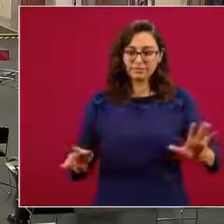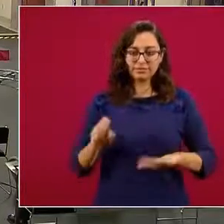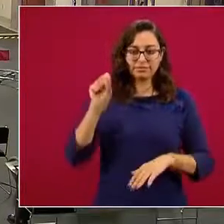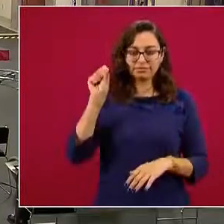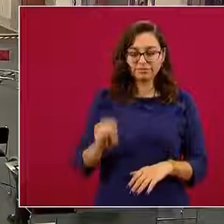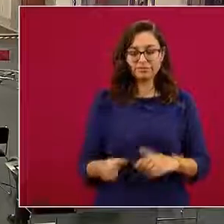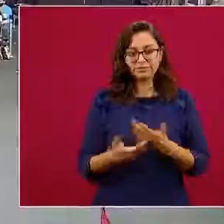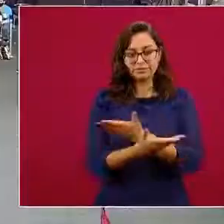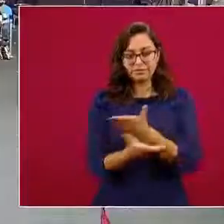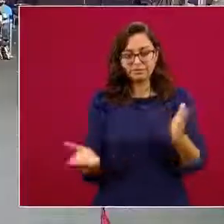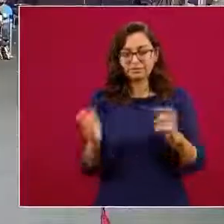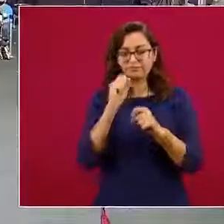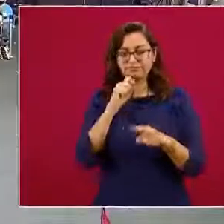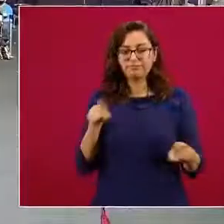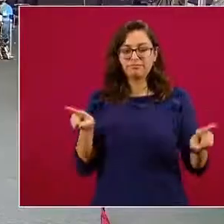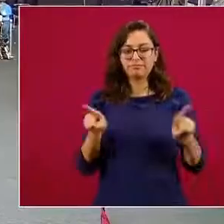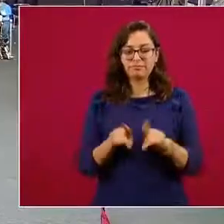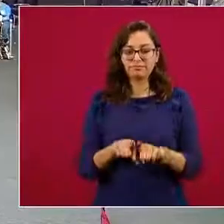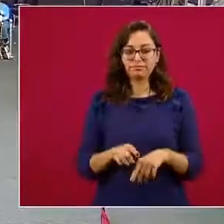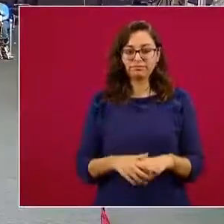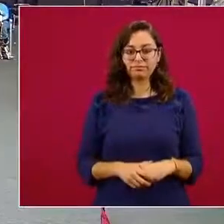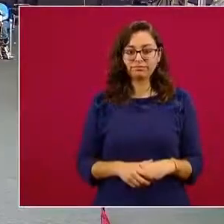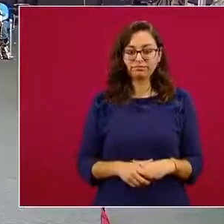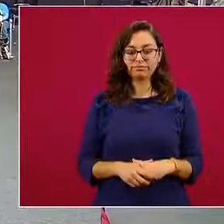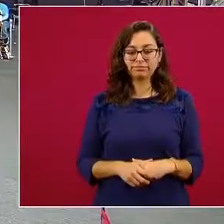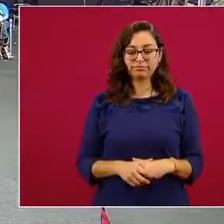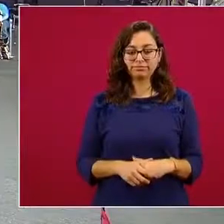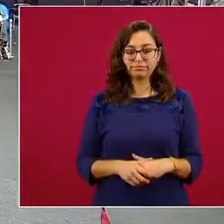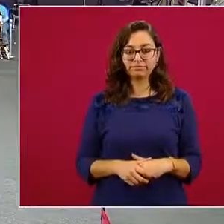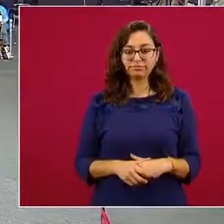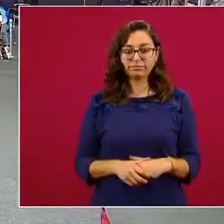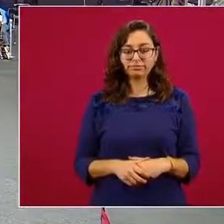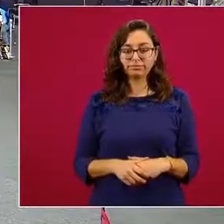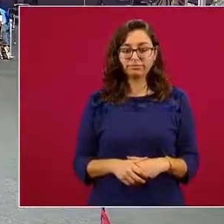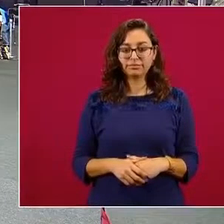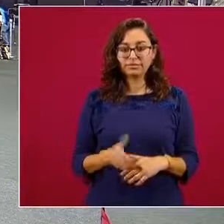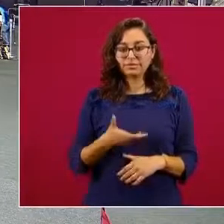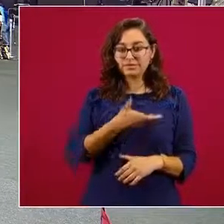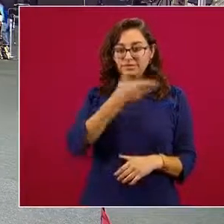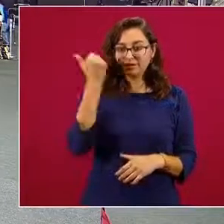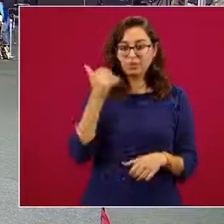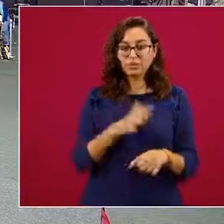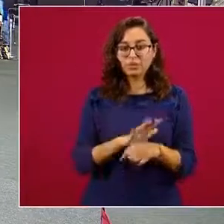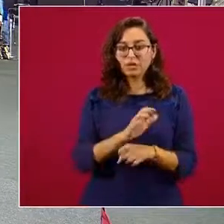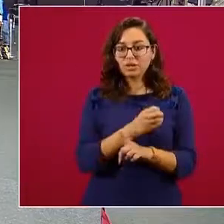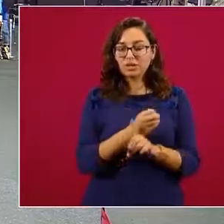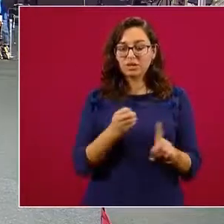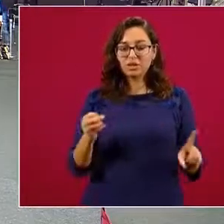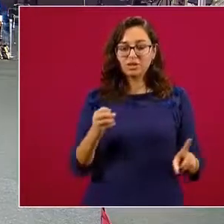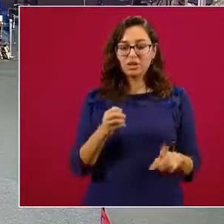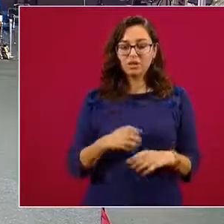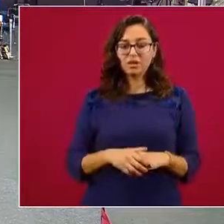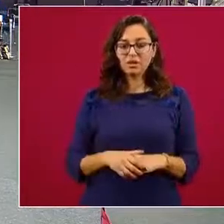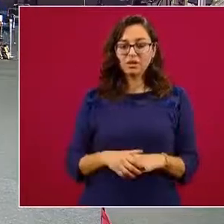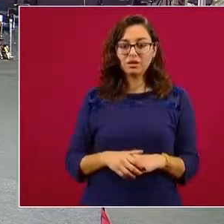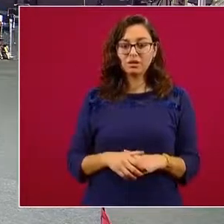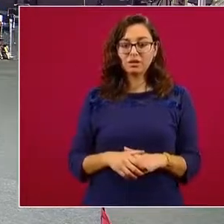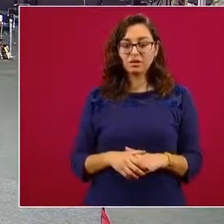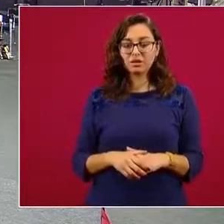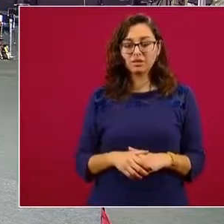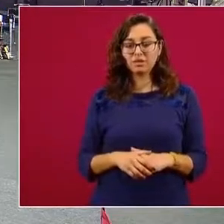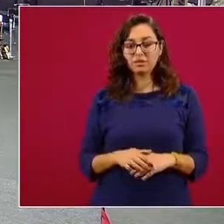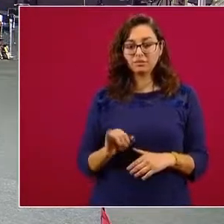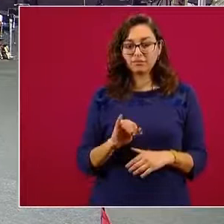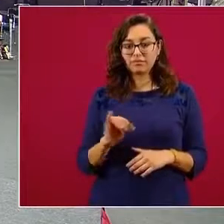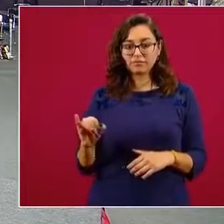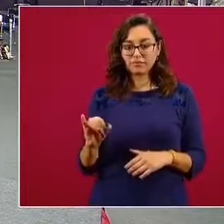para ustedes. Híjole, ya no vi en qué orden fue. A ver, empezamos de izquierda